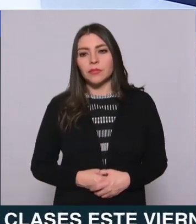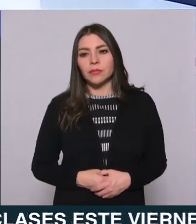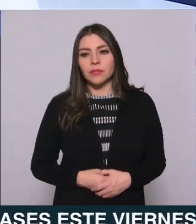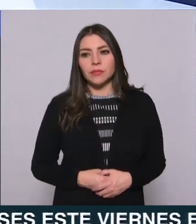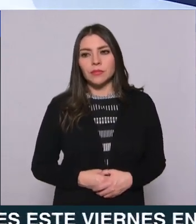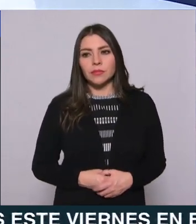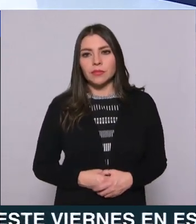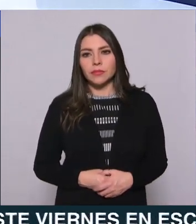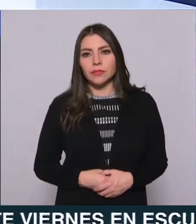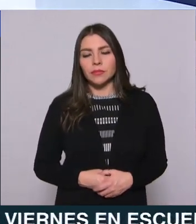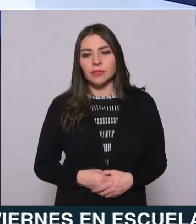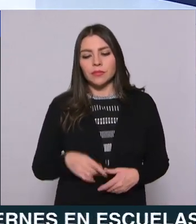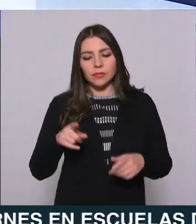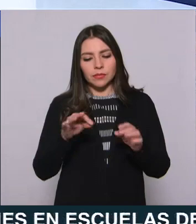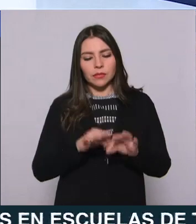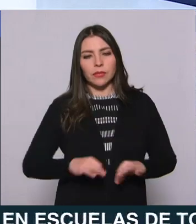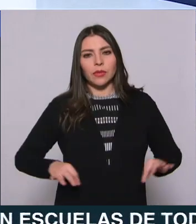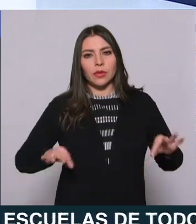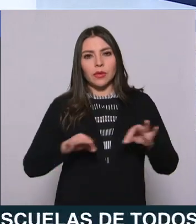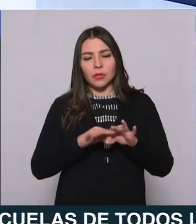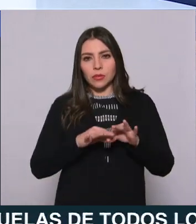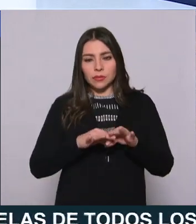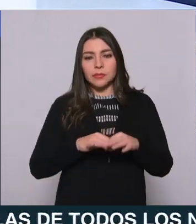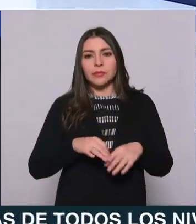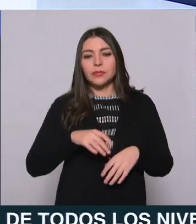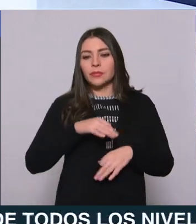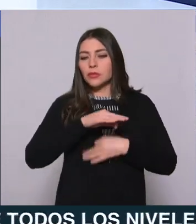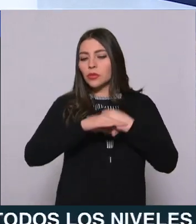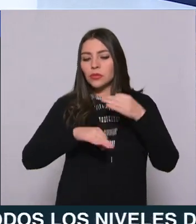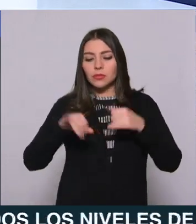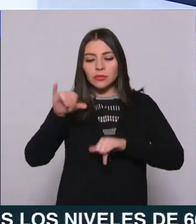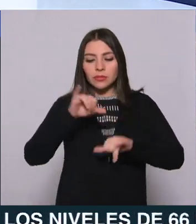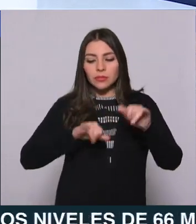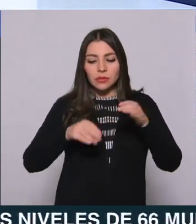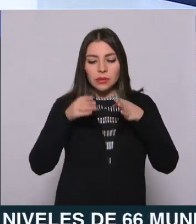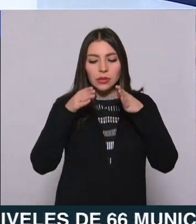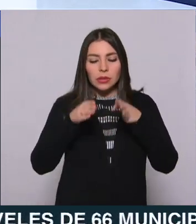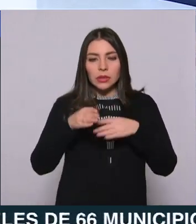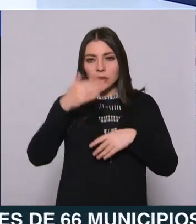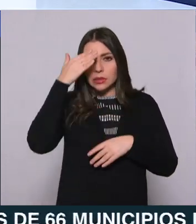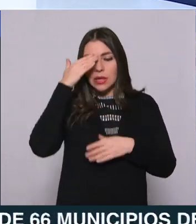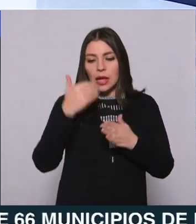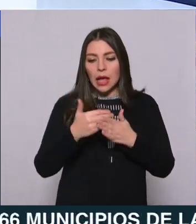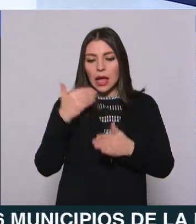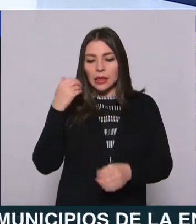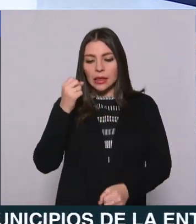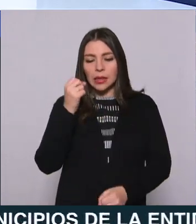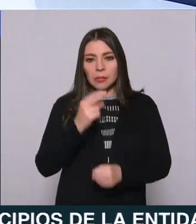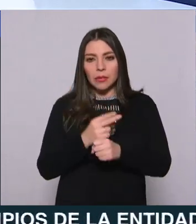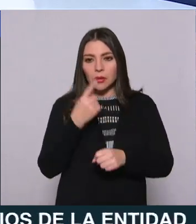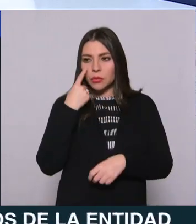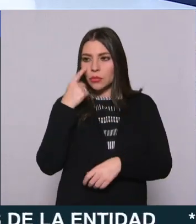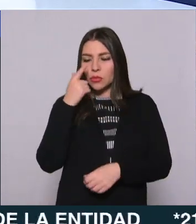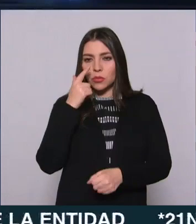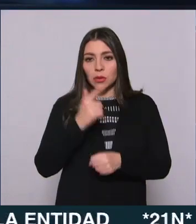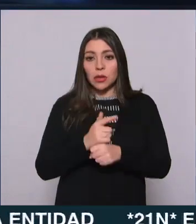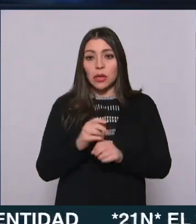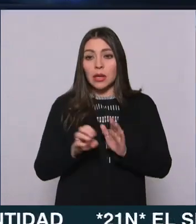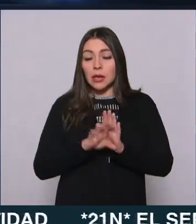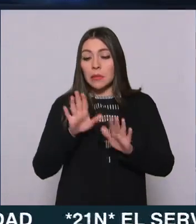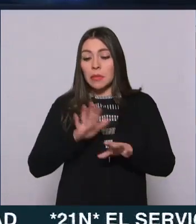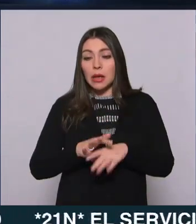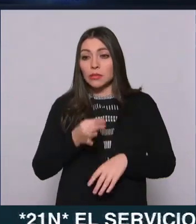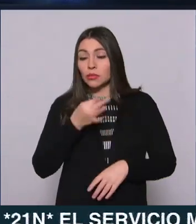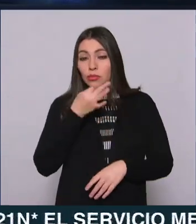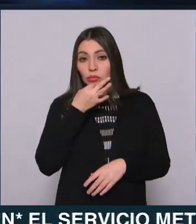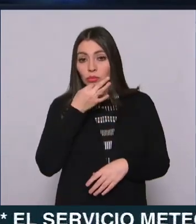todo lo enfocado al laboratorio clínico está basado en el diagnóstico temprano. Por lo tanto, entre más temprano se